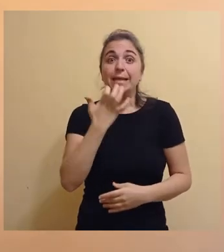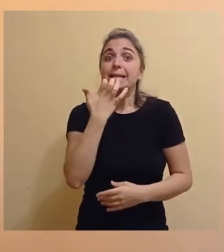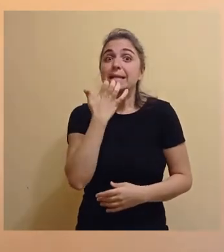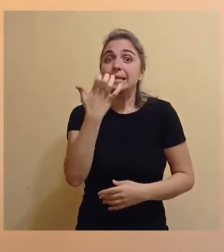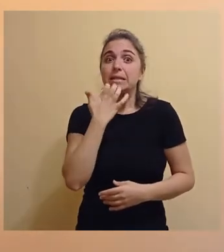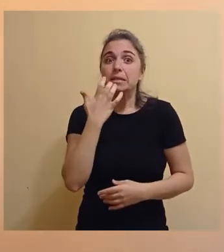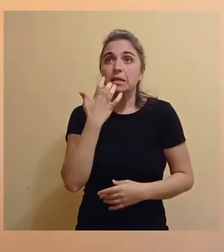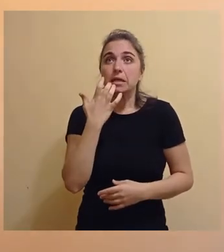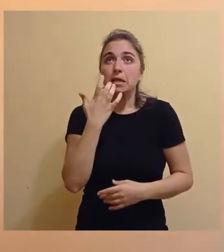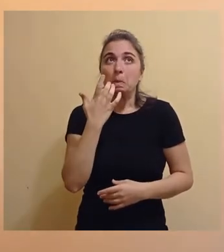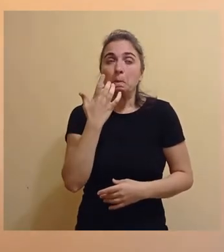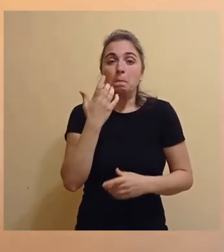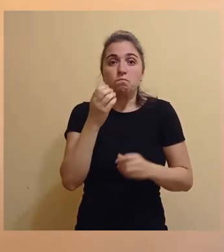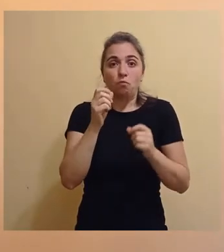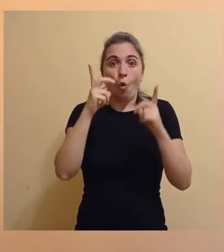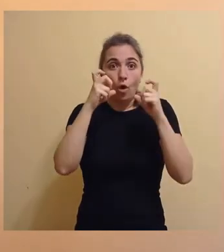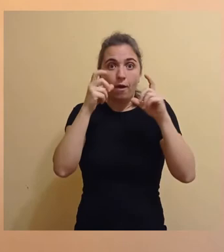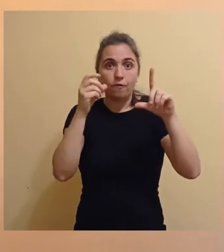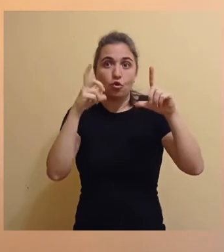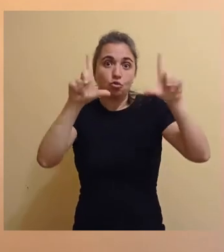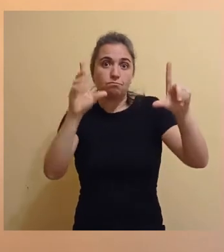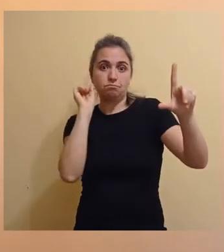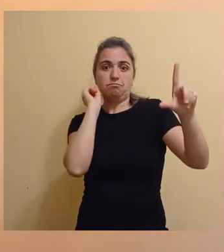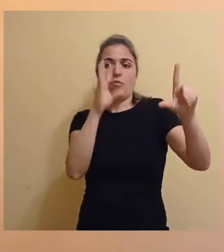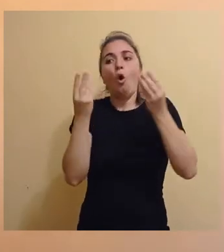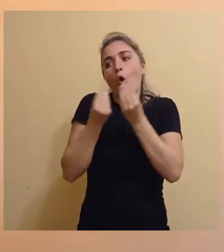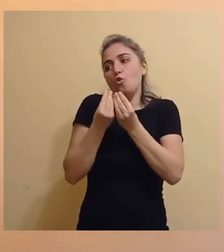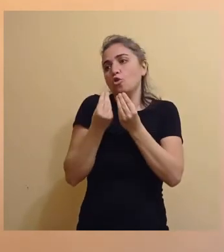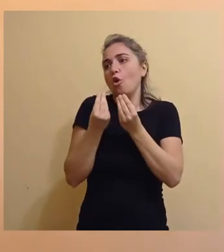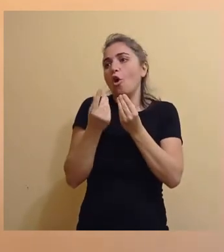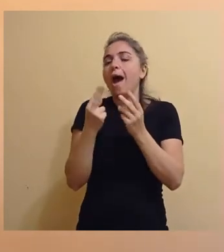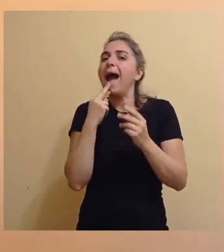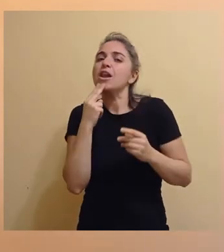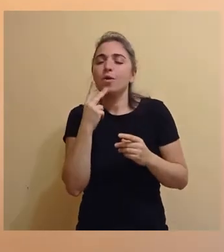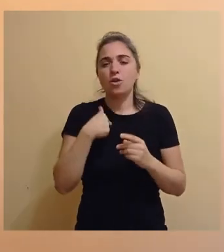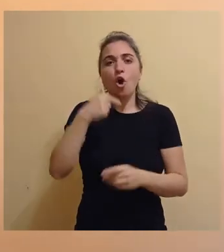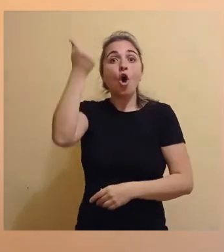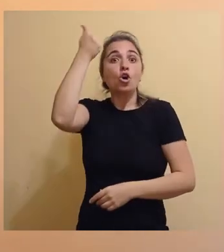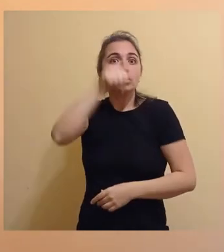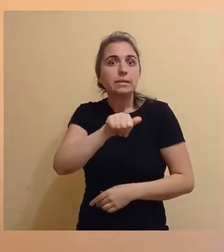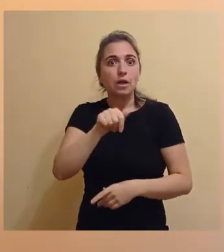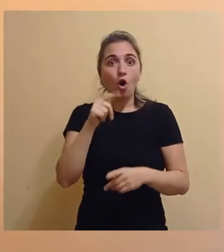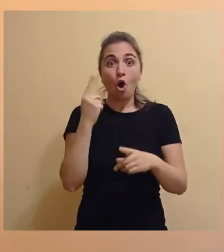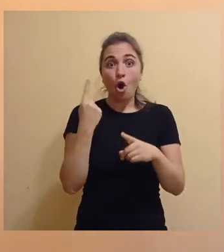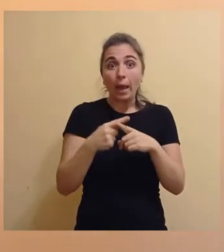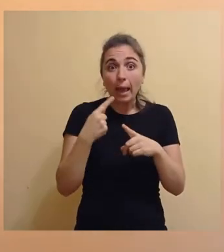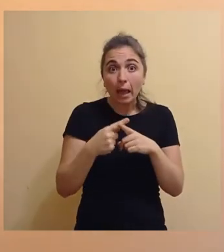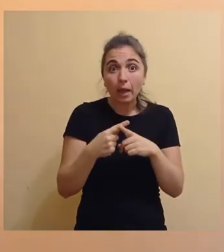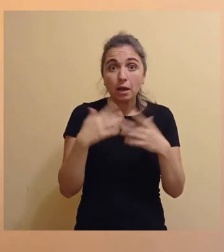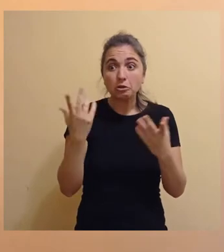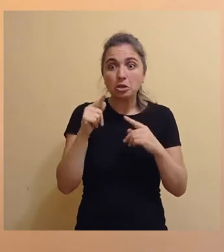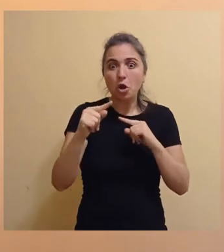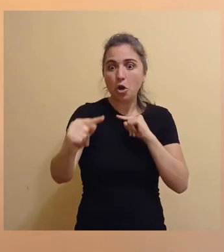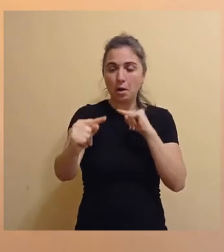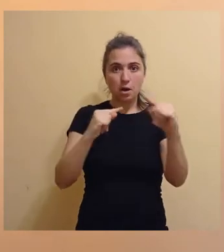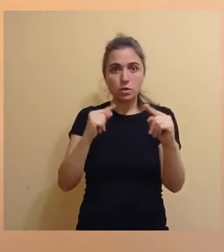adolescentes, porque si tú subes una foto con tu novio, si eres un chico gay y en